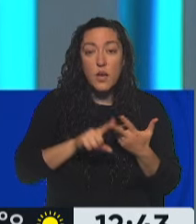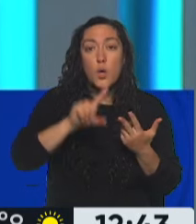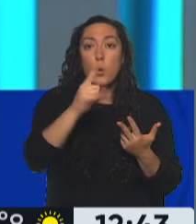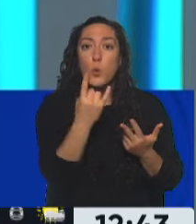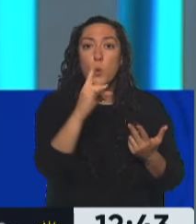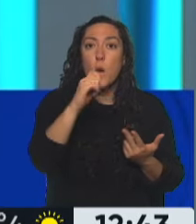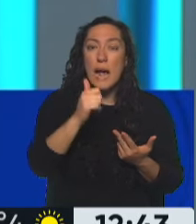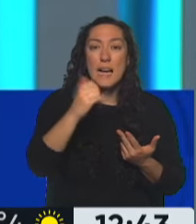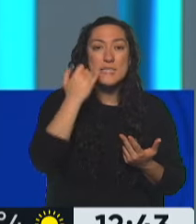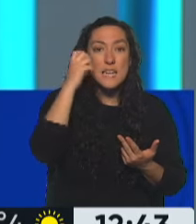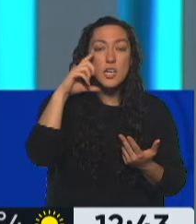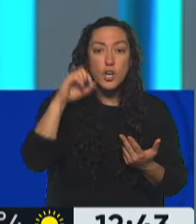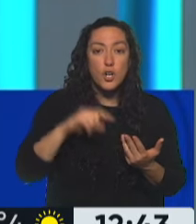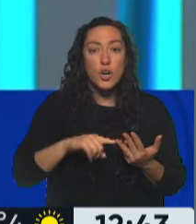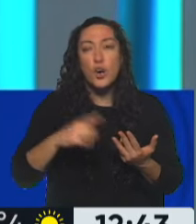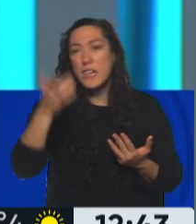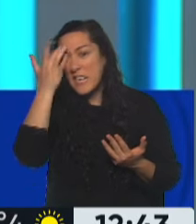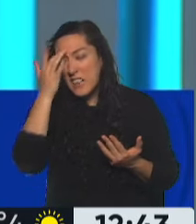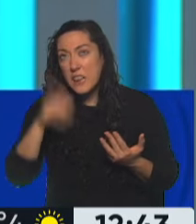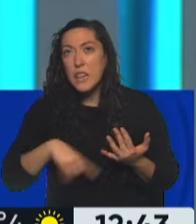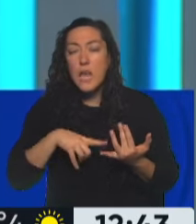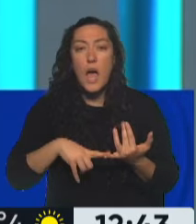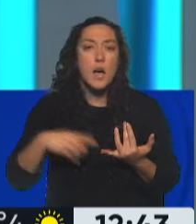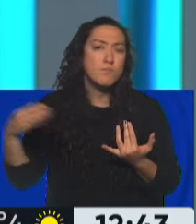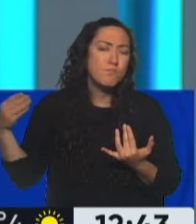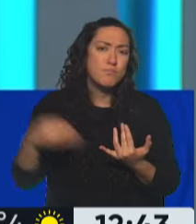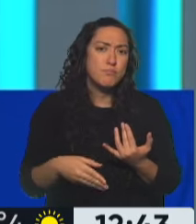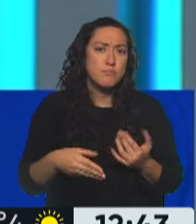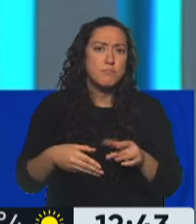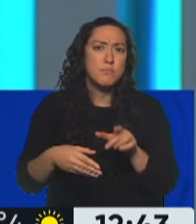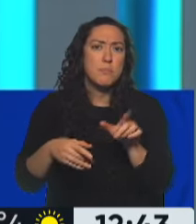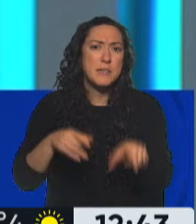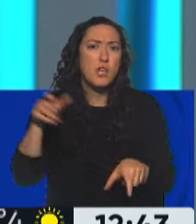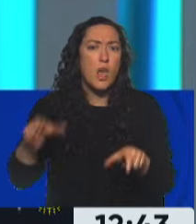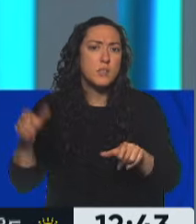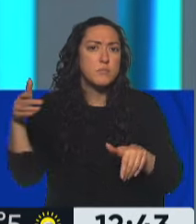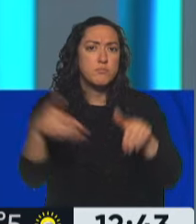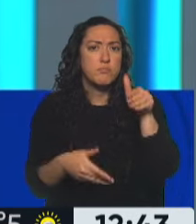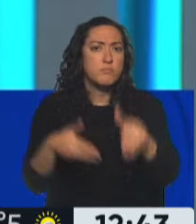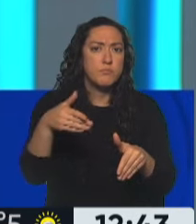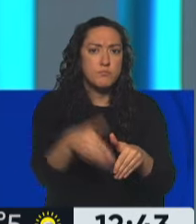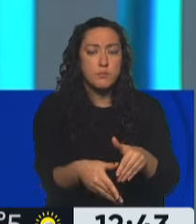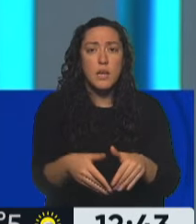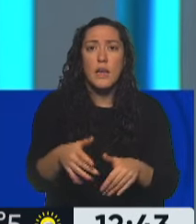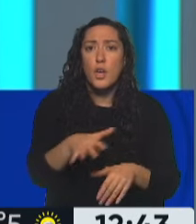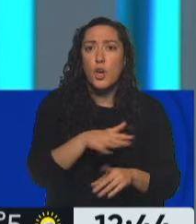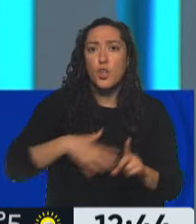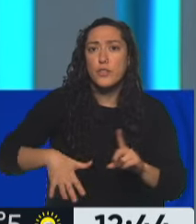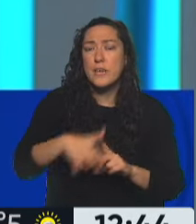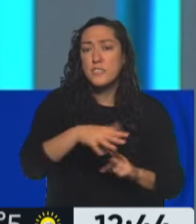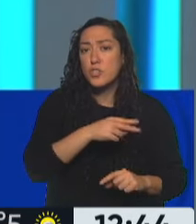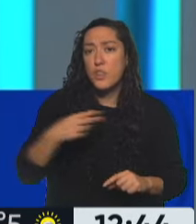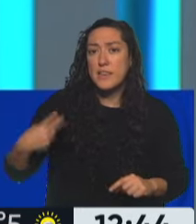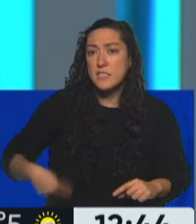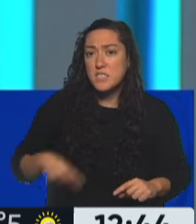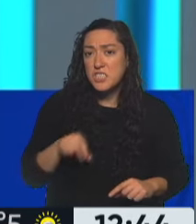entiendo que también Narendra Modi de India. ¿Qué significa en ese contexto y en una China que entiendo, corregime si me equivoco, que sostiene